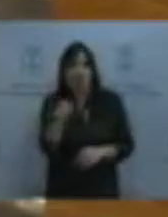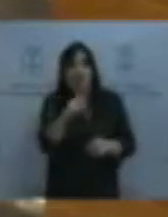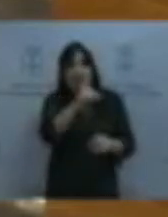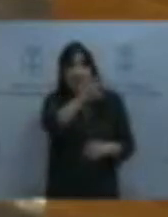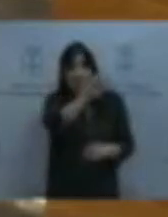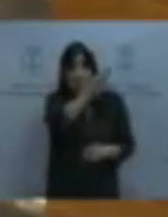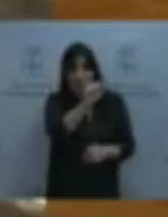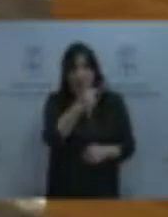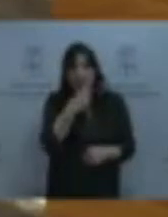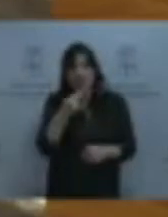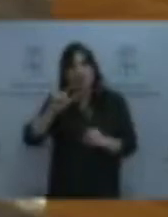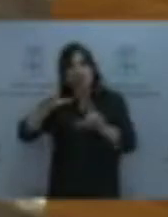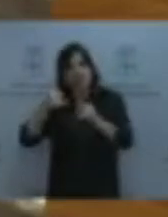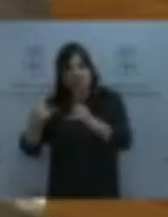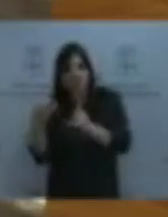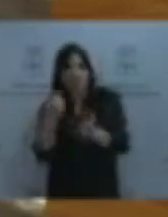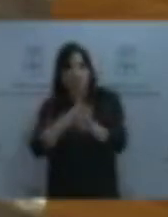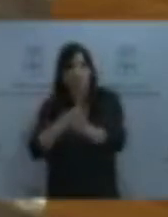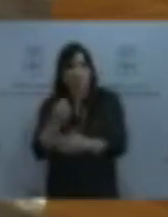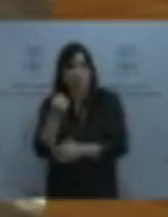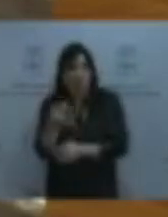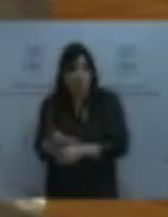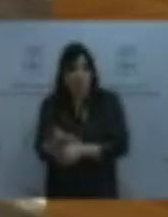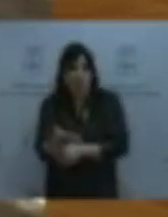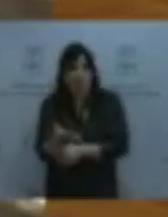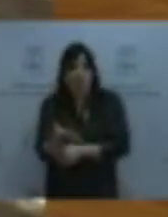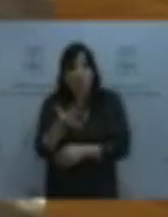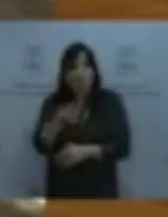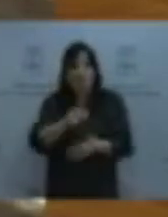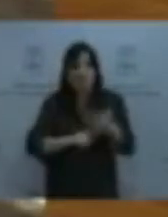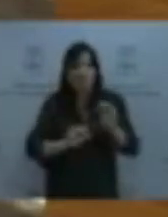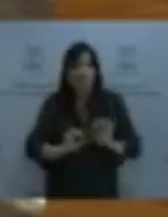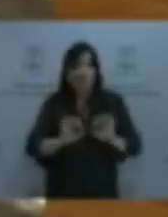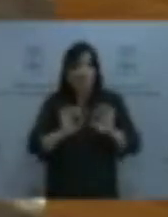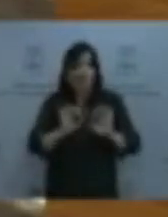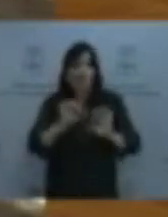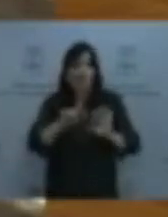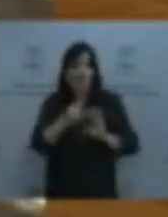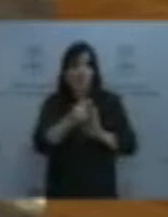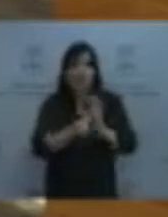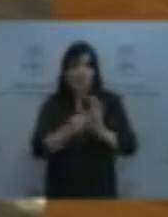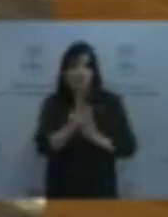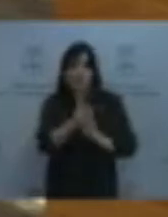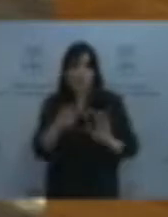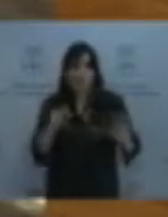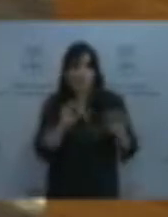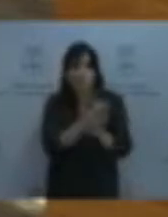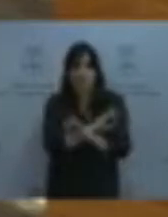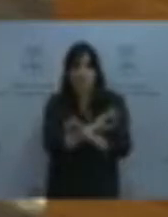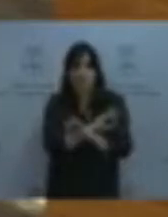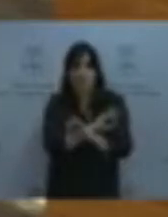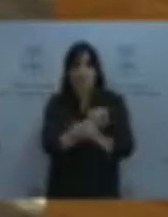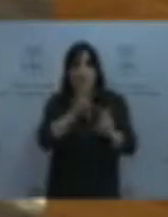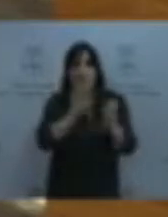contrato ARPA y, sobre todo, en lo concerniente, como digo, al punto de discrepancia más significativa, que es el servicio de televisión en radiofrecuencia, que